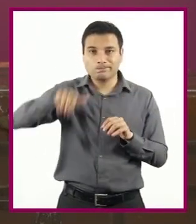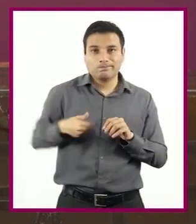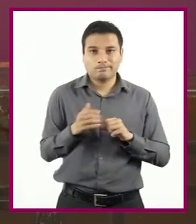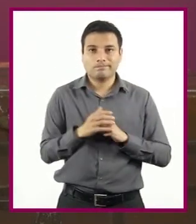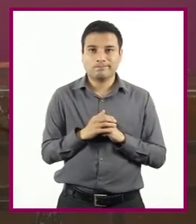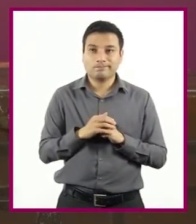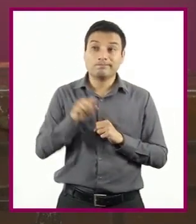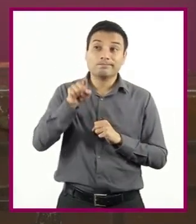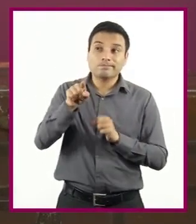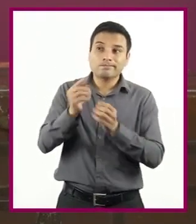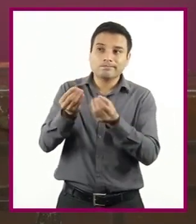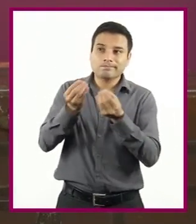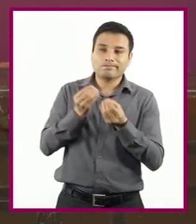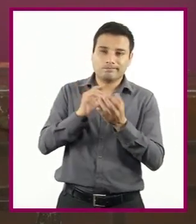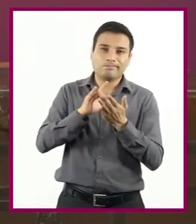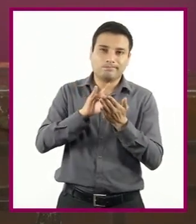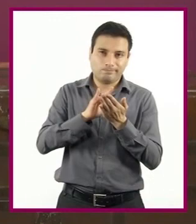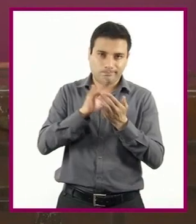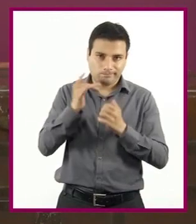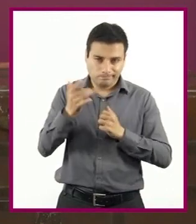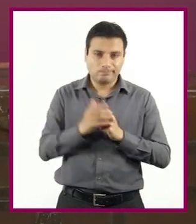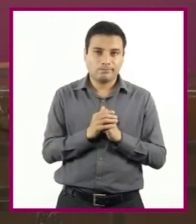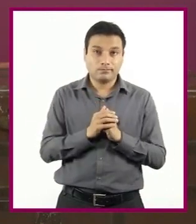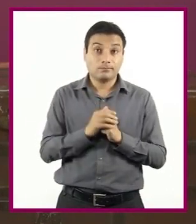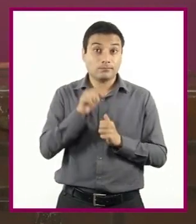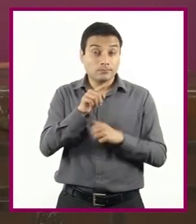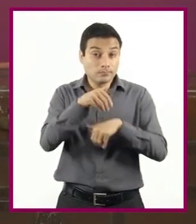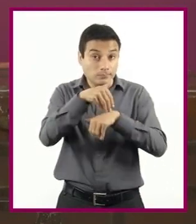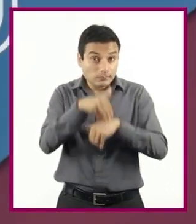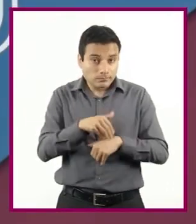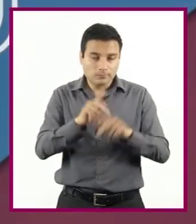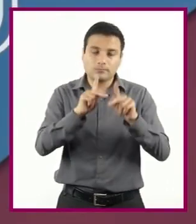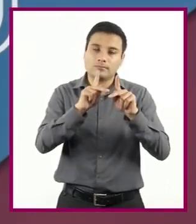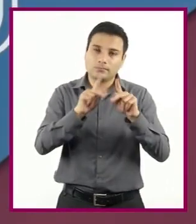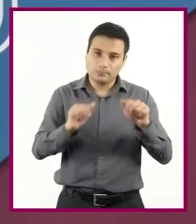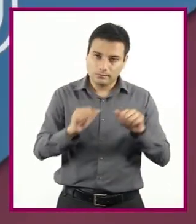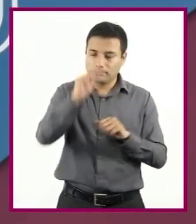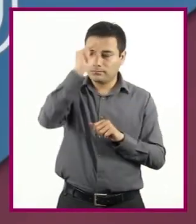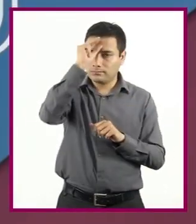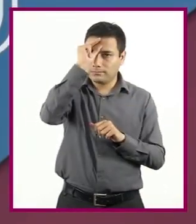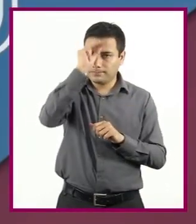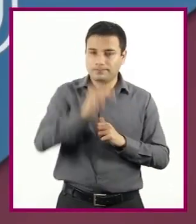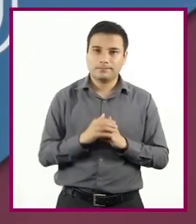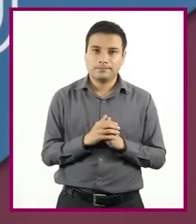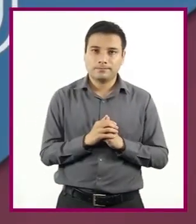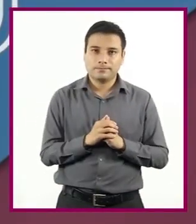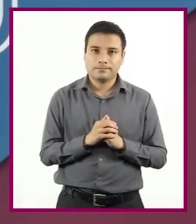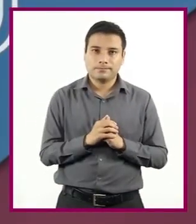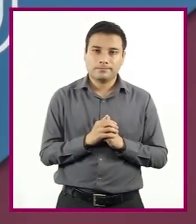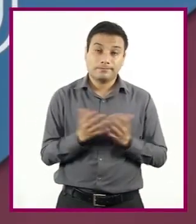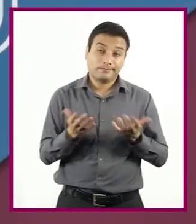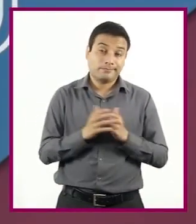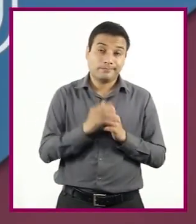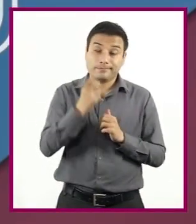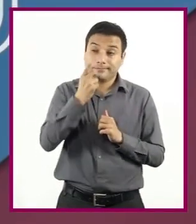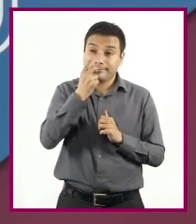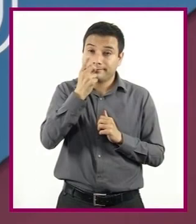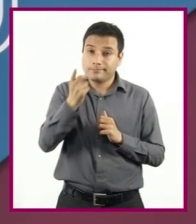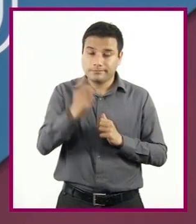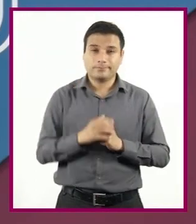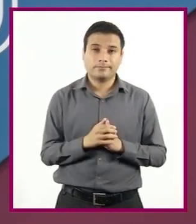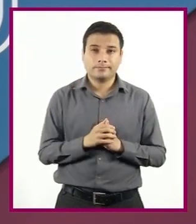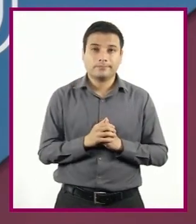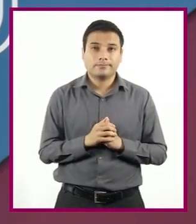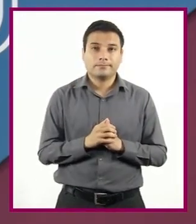ellas, está en ellas toda paz y toda prudencia. Decían que por lugares